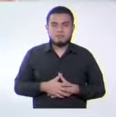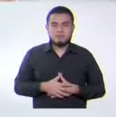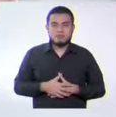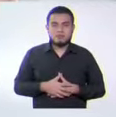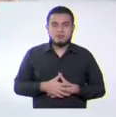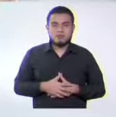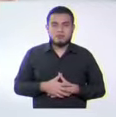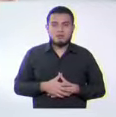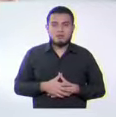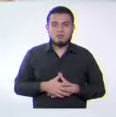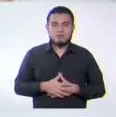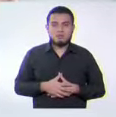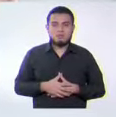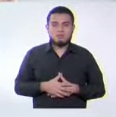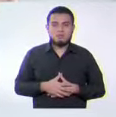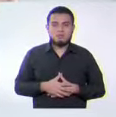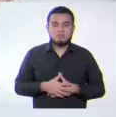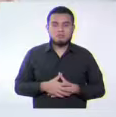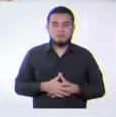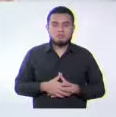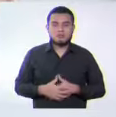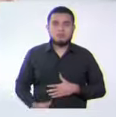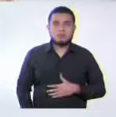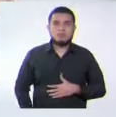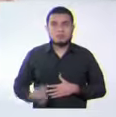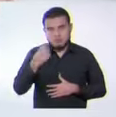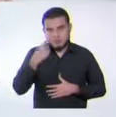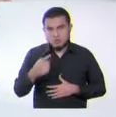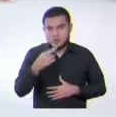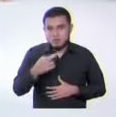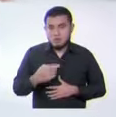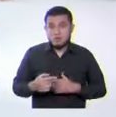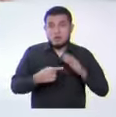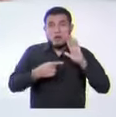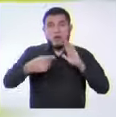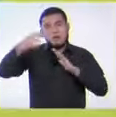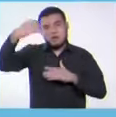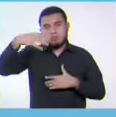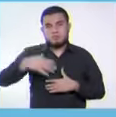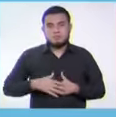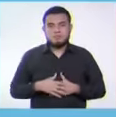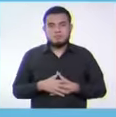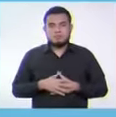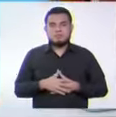Lo dejaré aquí a un lado y veremos sus resultados frente a la luz.